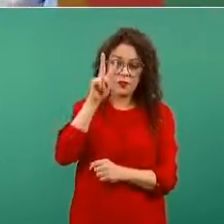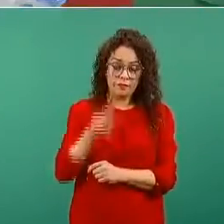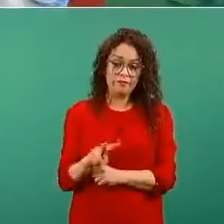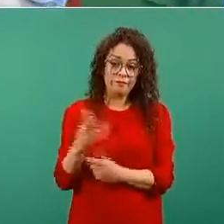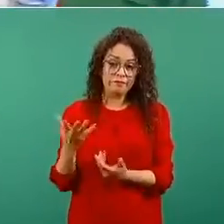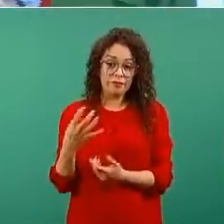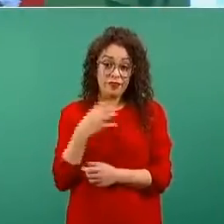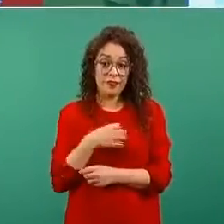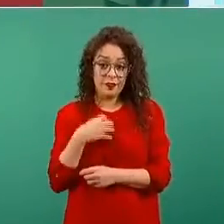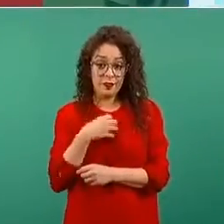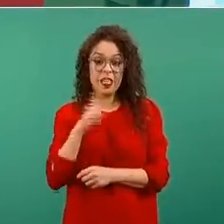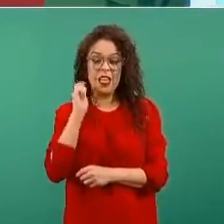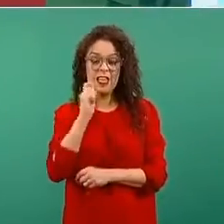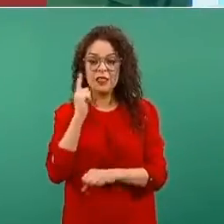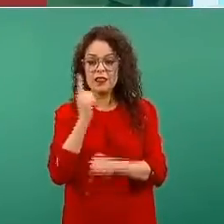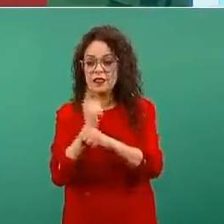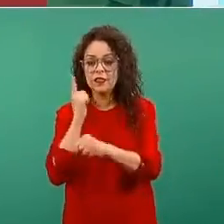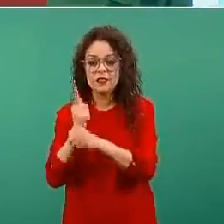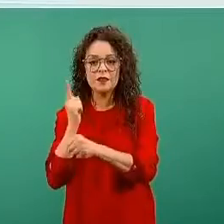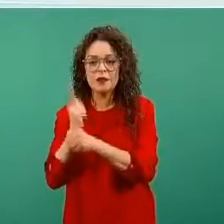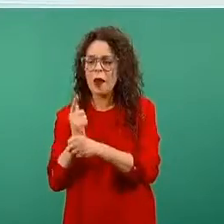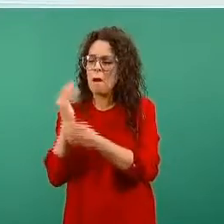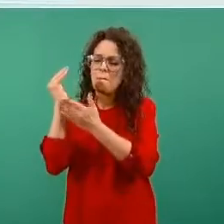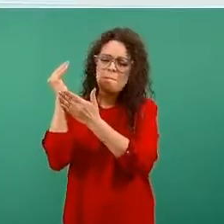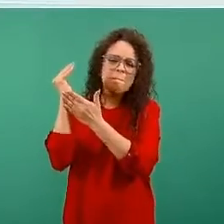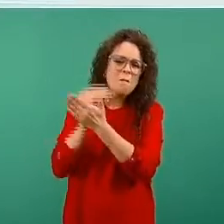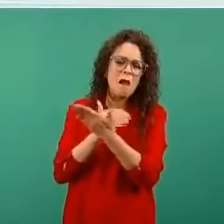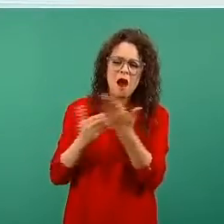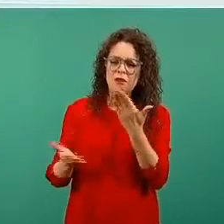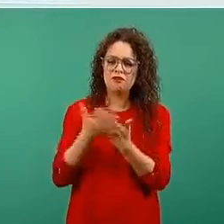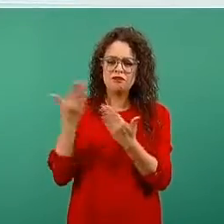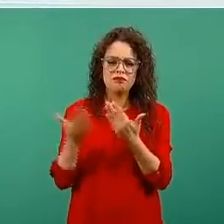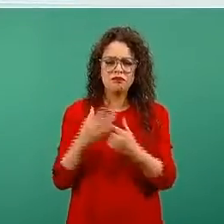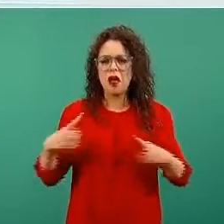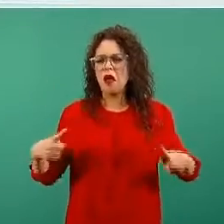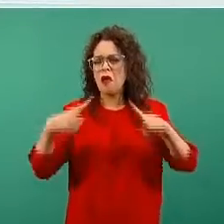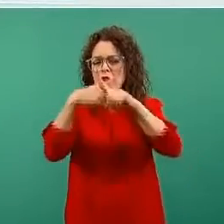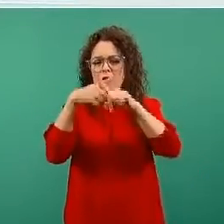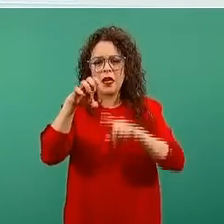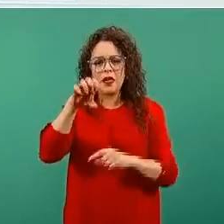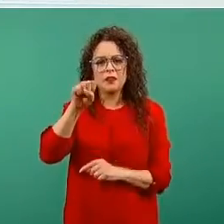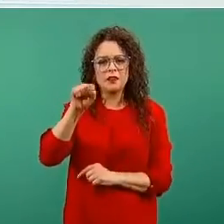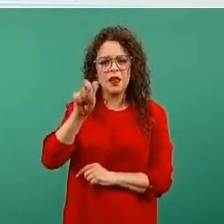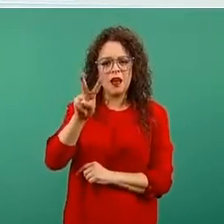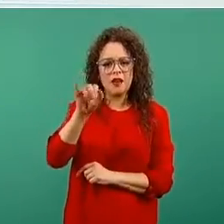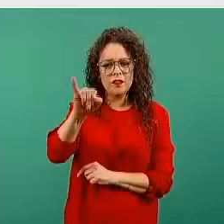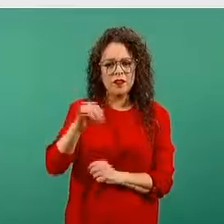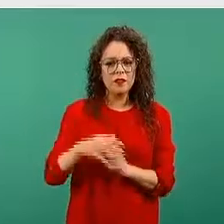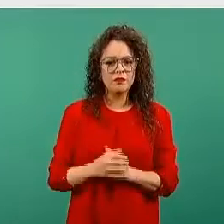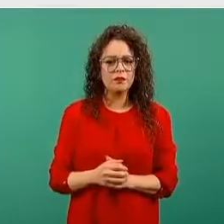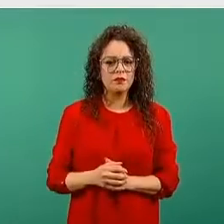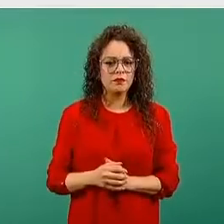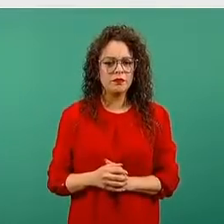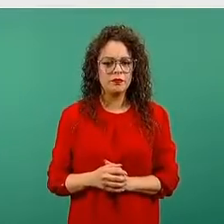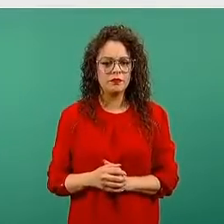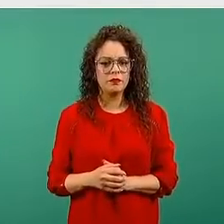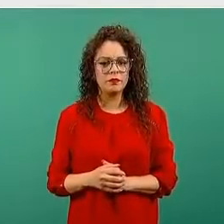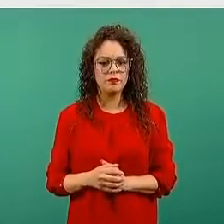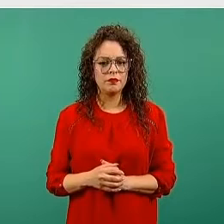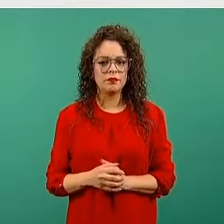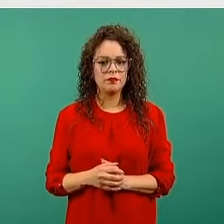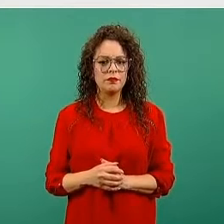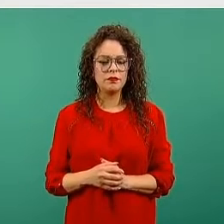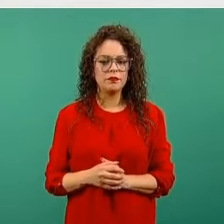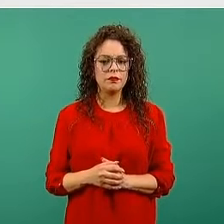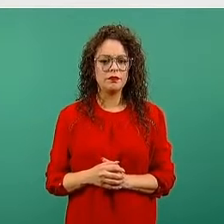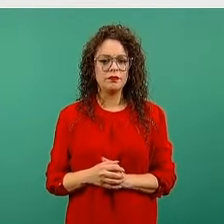identificar una frecuencia muy baja de estos eventos. ¿Qué quieren decir estos ESAVI, eventos supuestamente asociados a